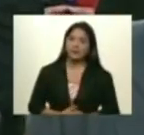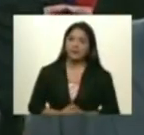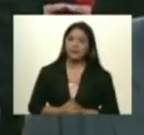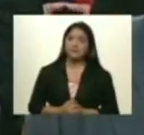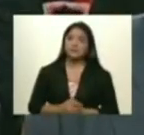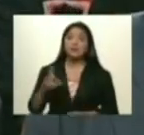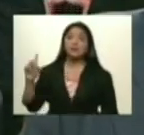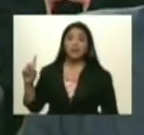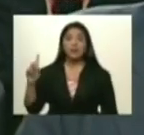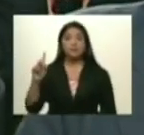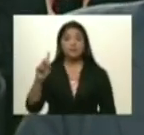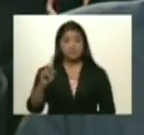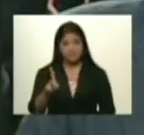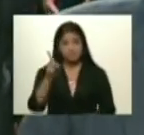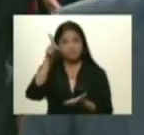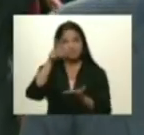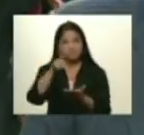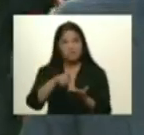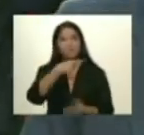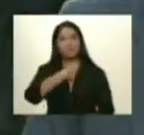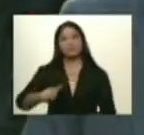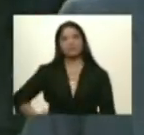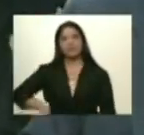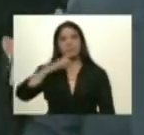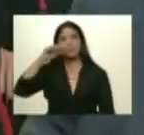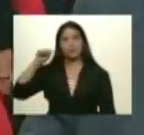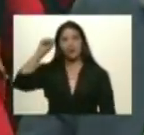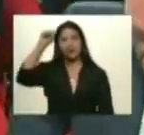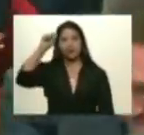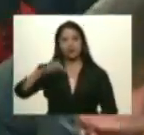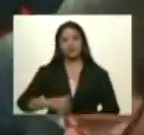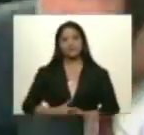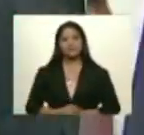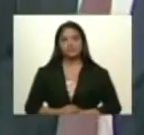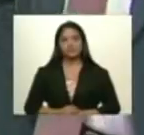llegada del primer mandatario nacional al Salón Ayacucho.